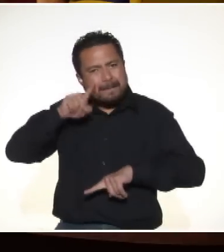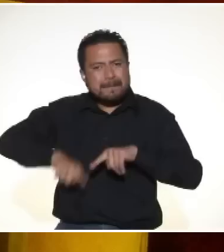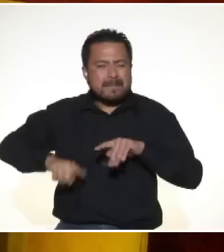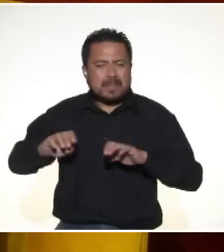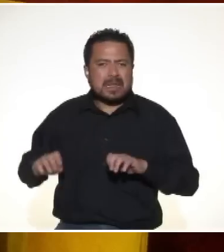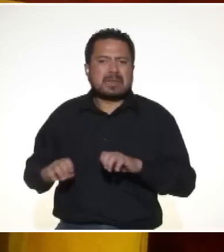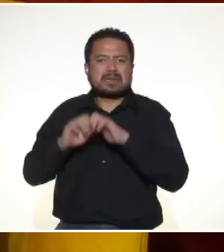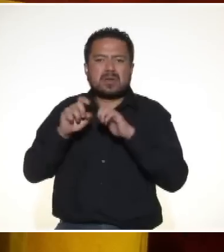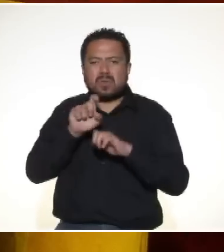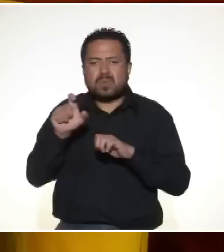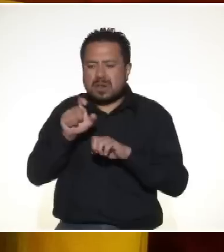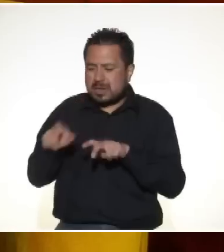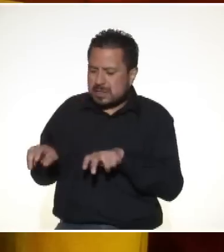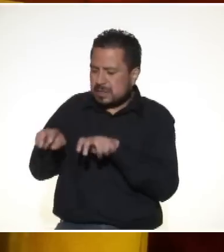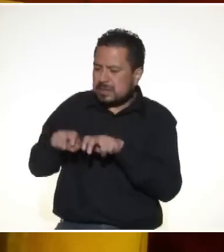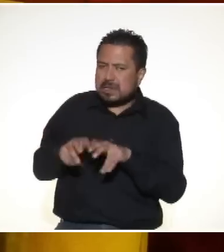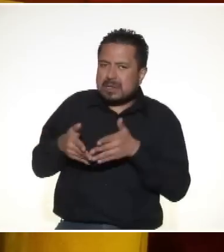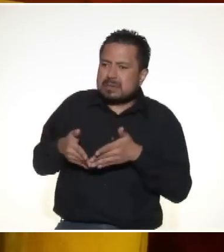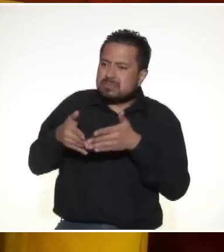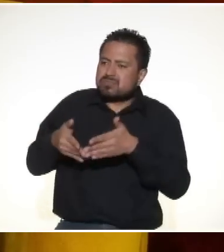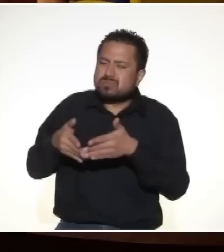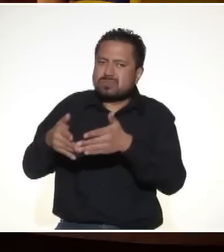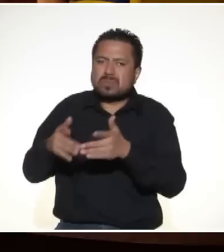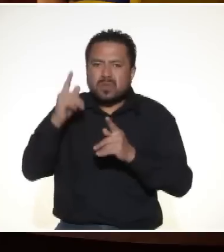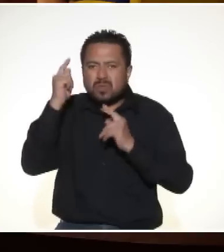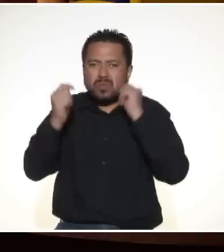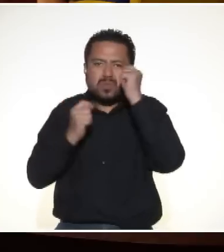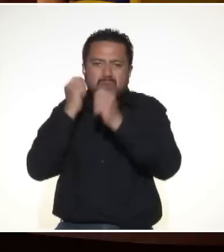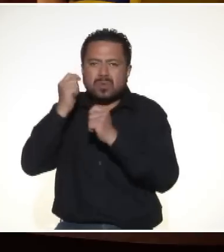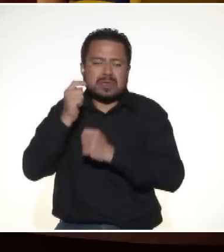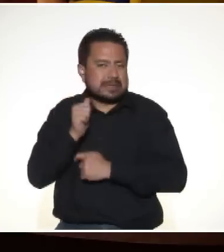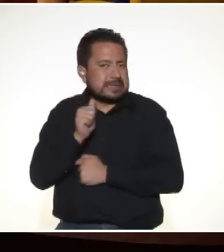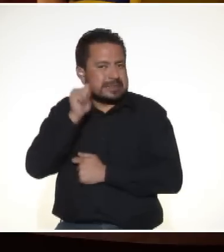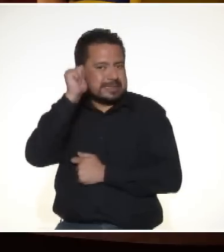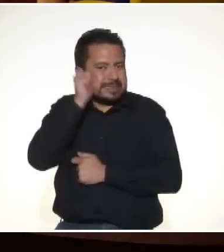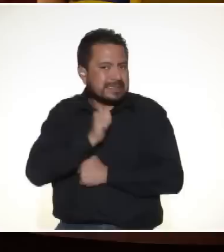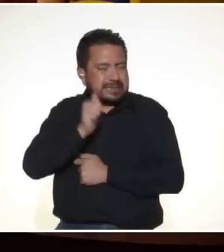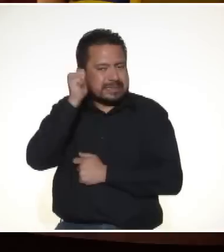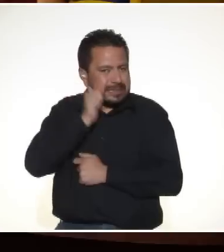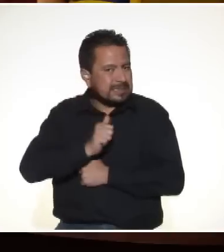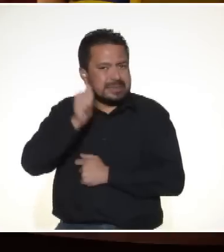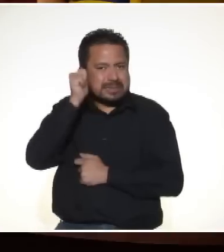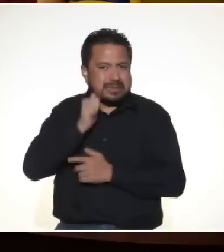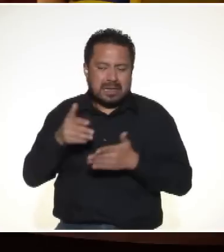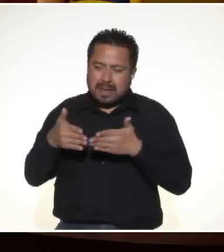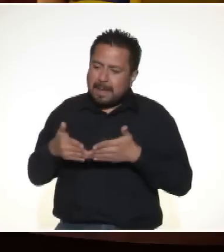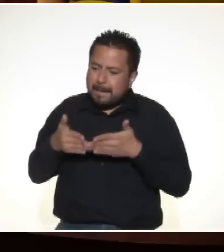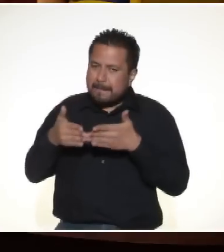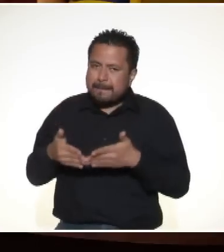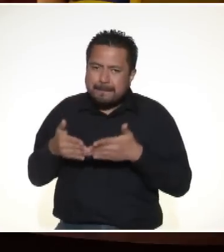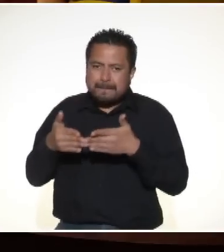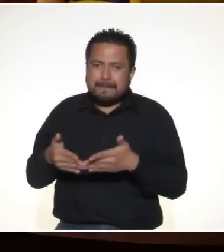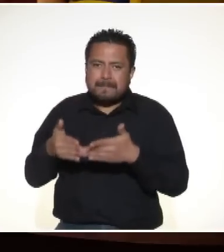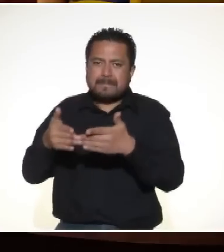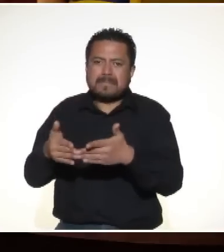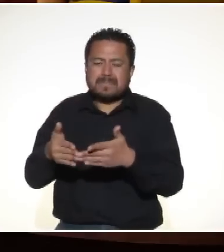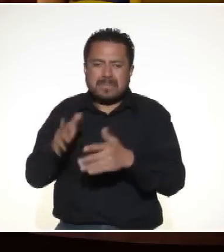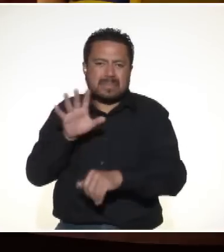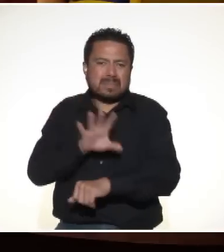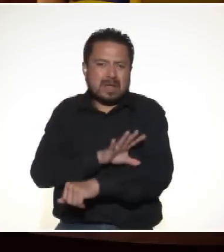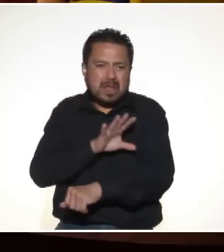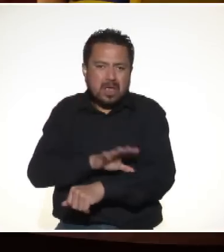cuando nos subimos justo a tours en embarcaciones? Siempre, siempre, siempre cualquier embarcación, motorizada